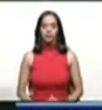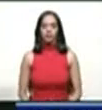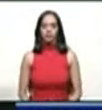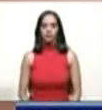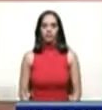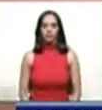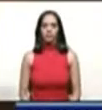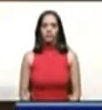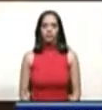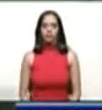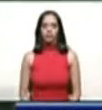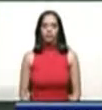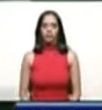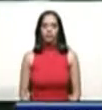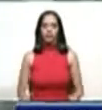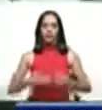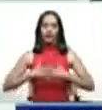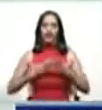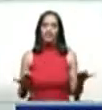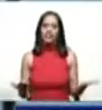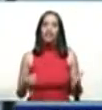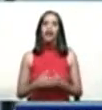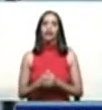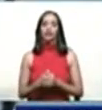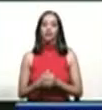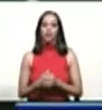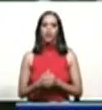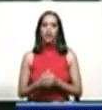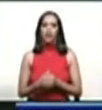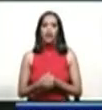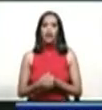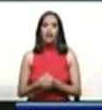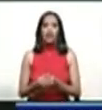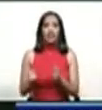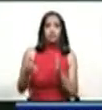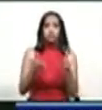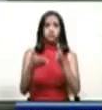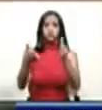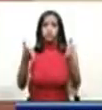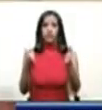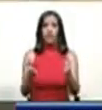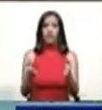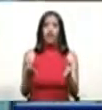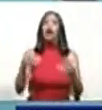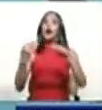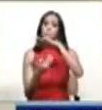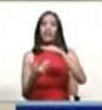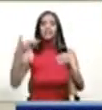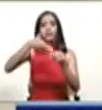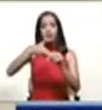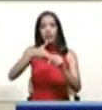de nuevo la faja del Orinoco, la faja petrolífera y la producción